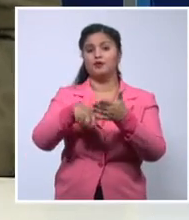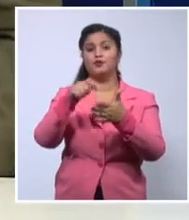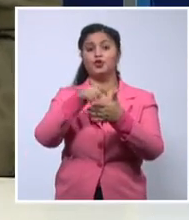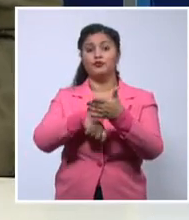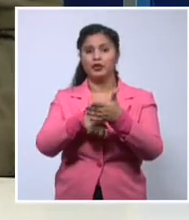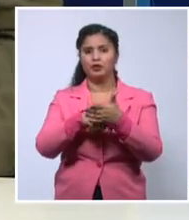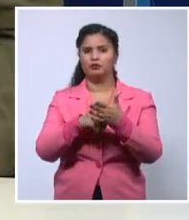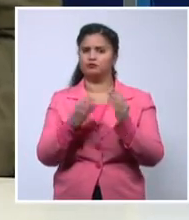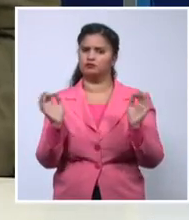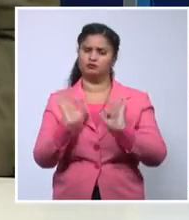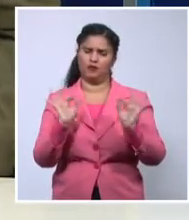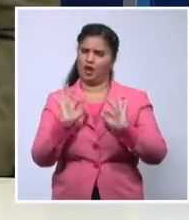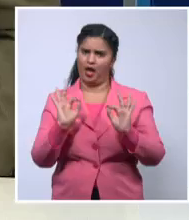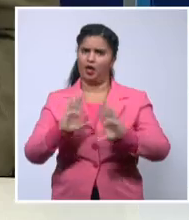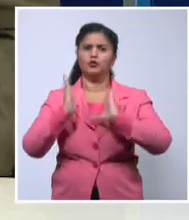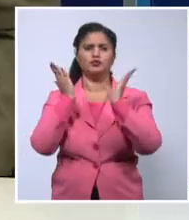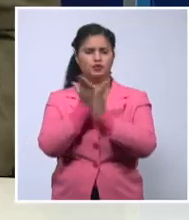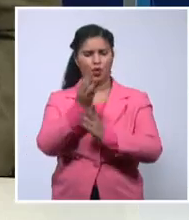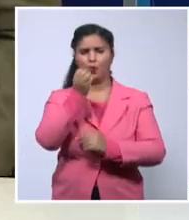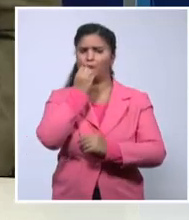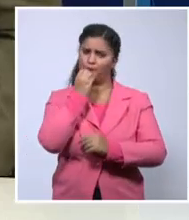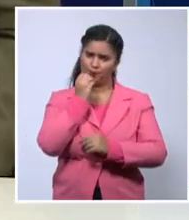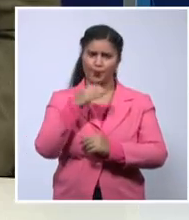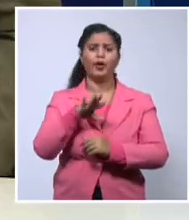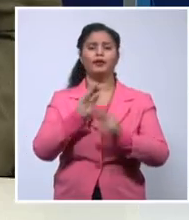que decidieron no ir simplemente se